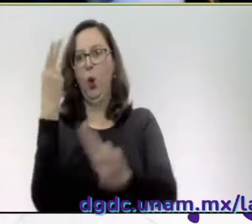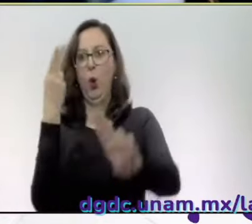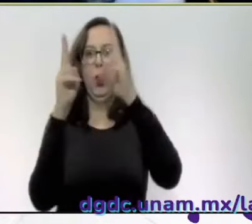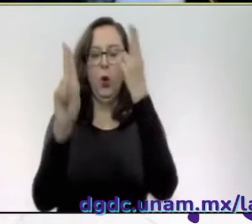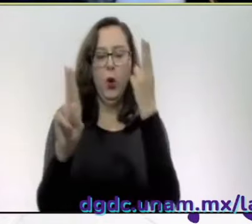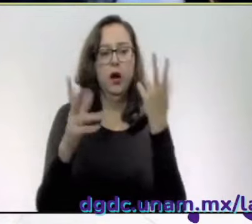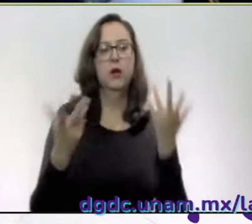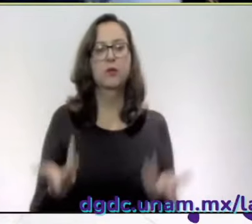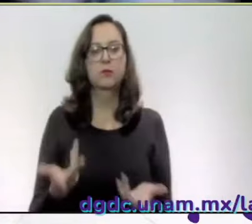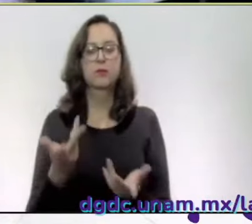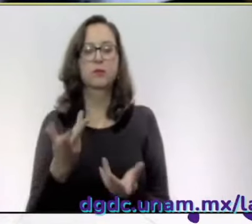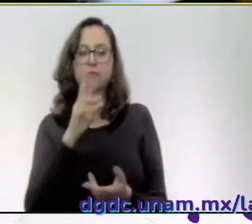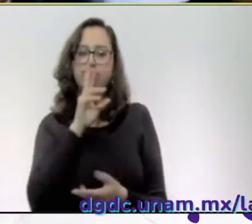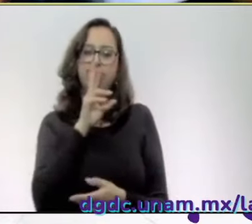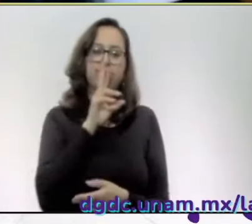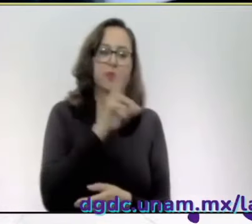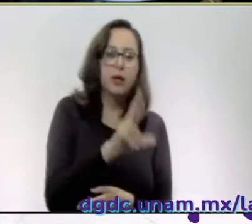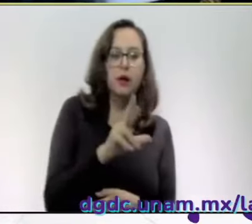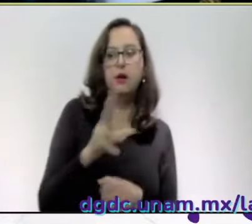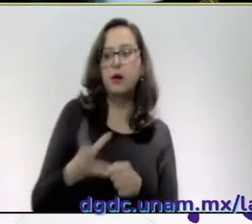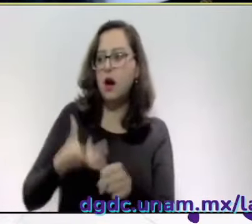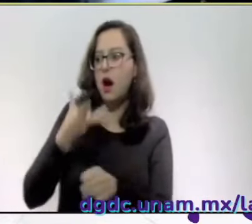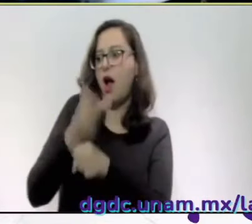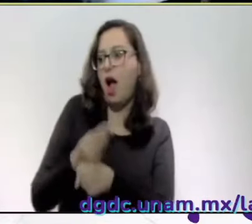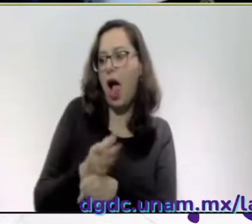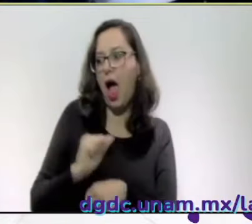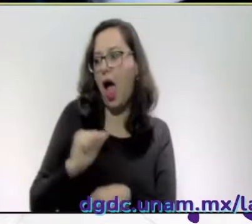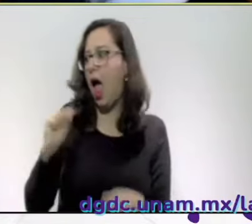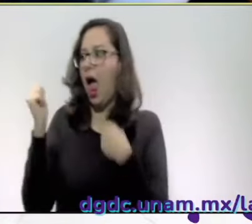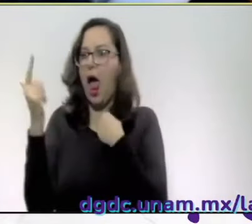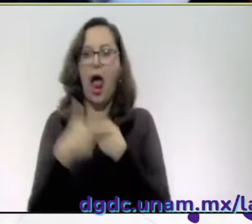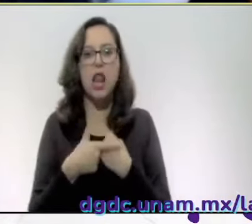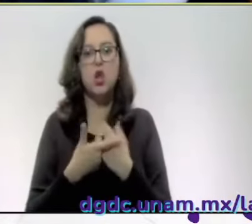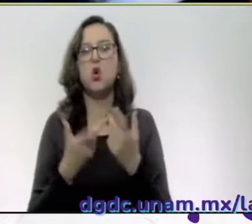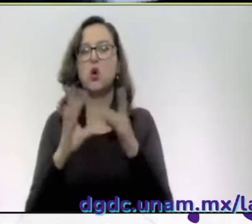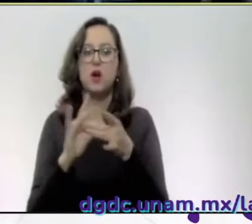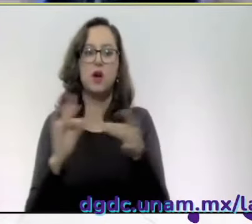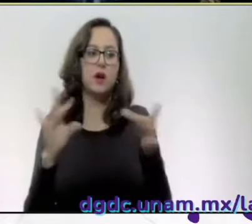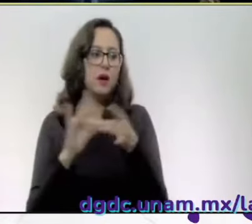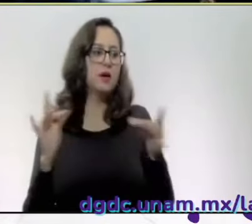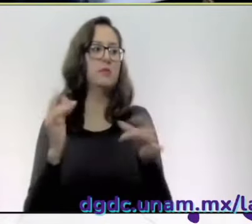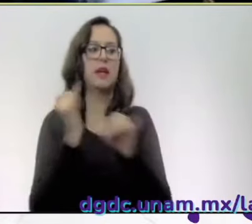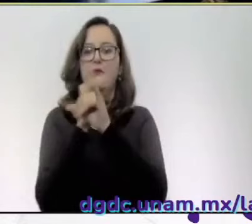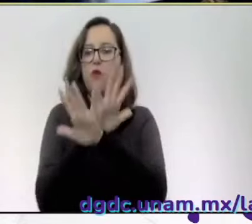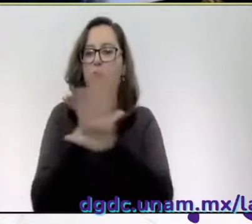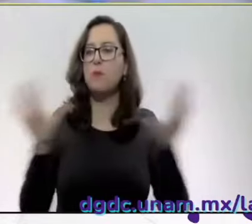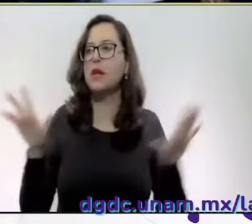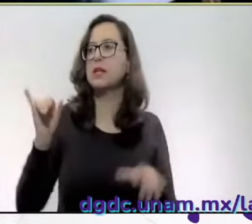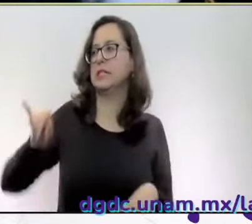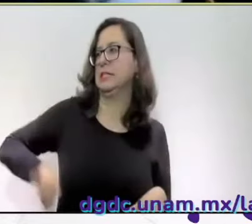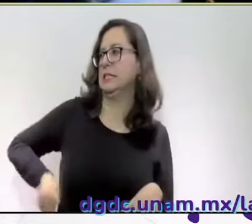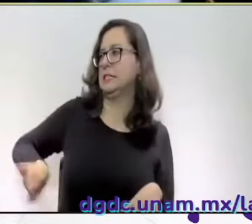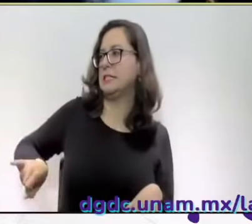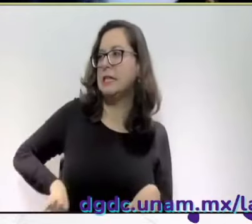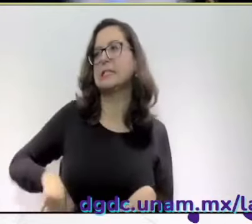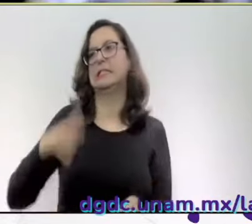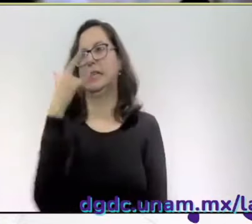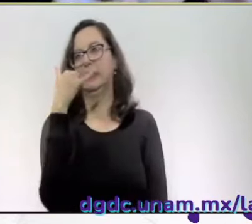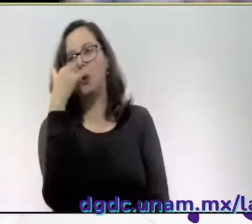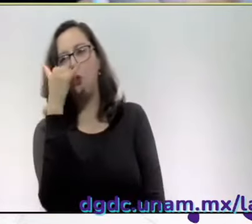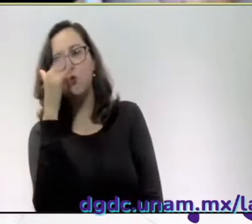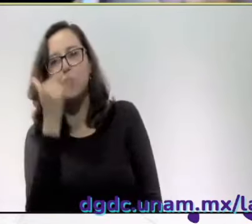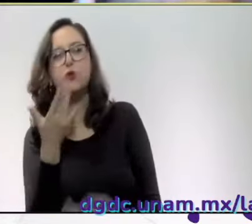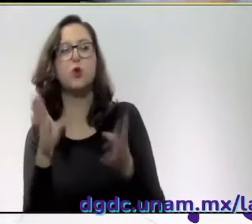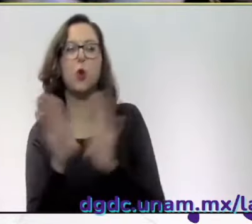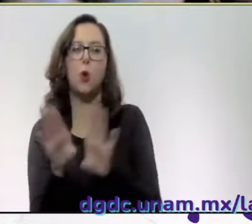nos dé algún detalle, algún dato curioso, algo que tenga que ver con